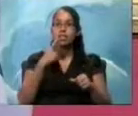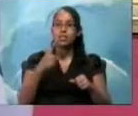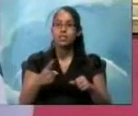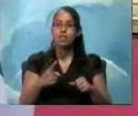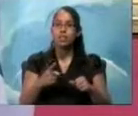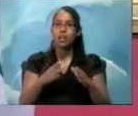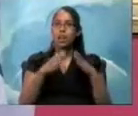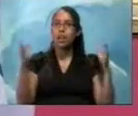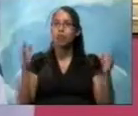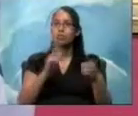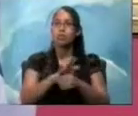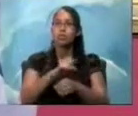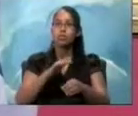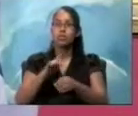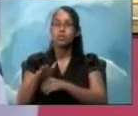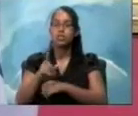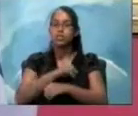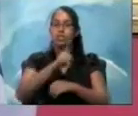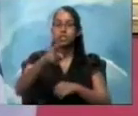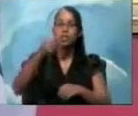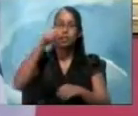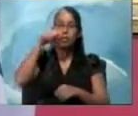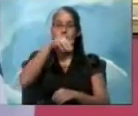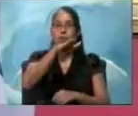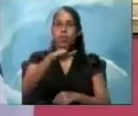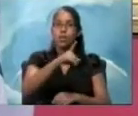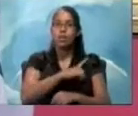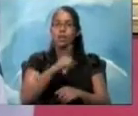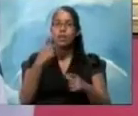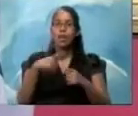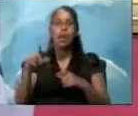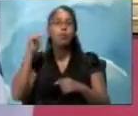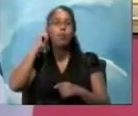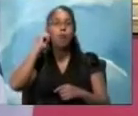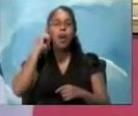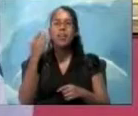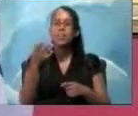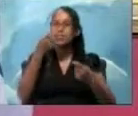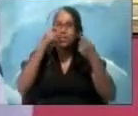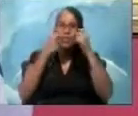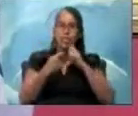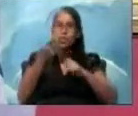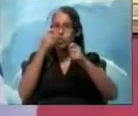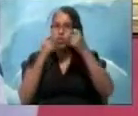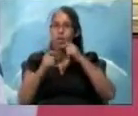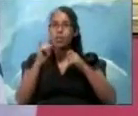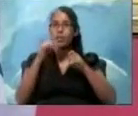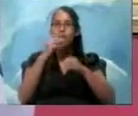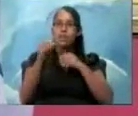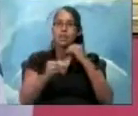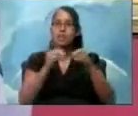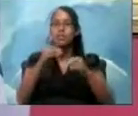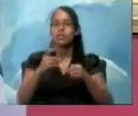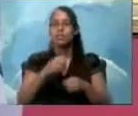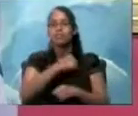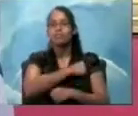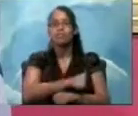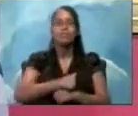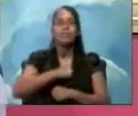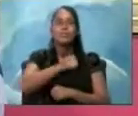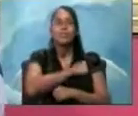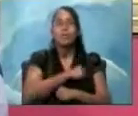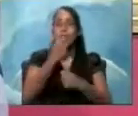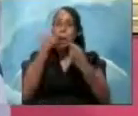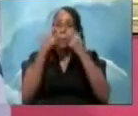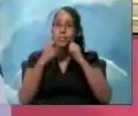multitud del pueblo y de las mujeres que lloraban y hacían lamentación